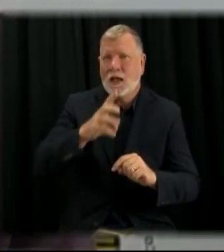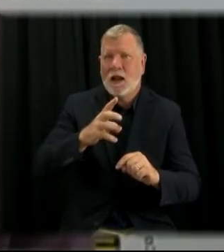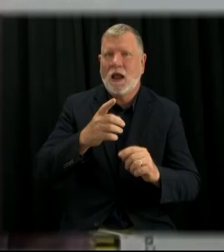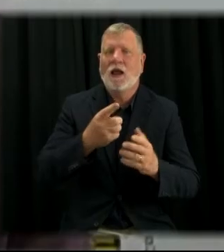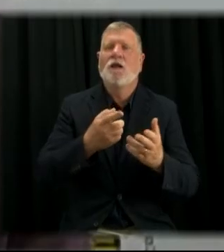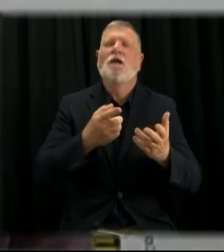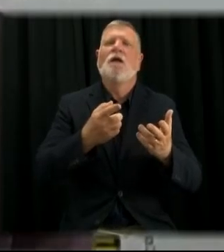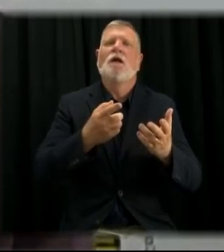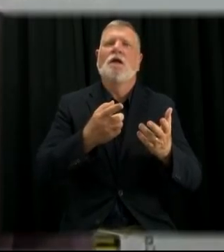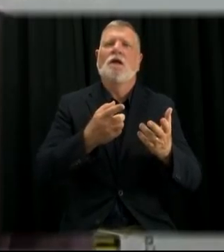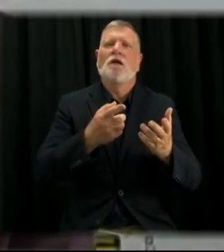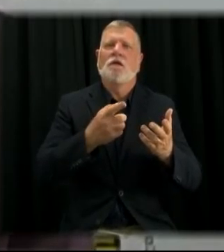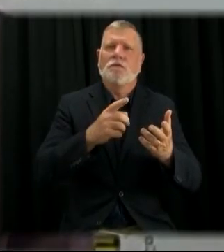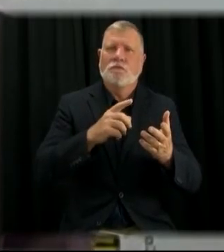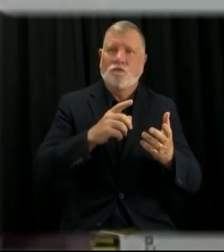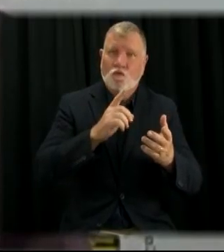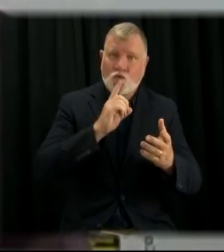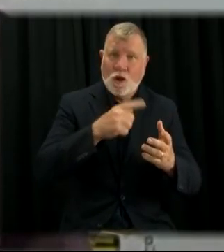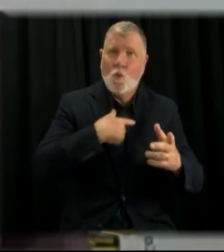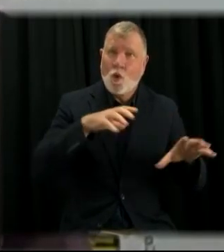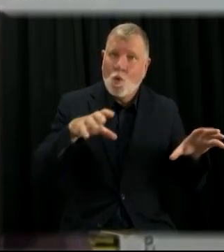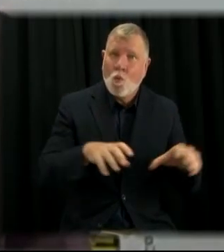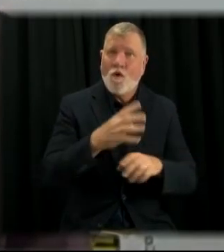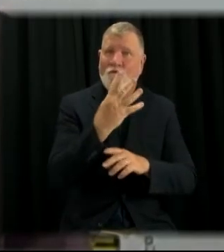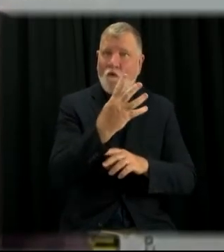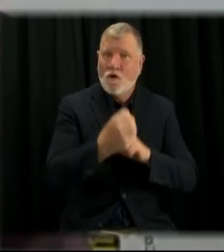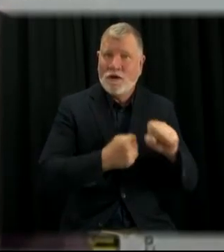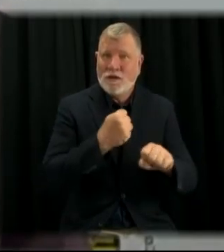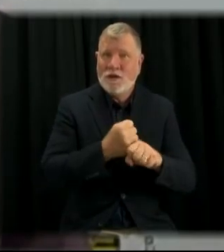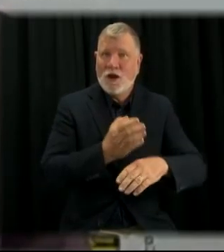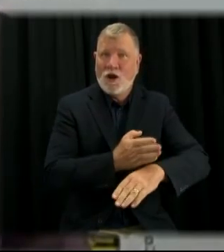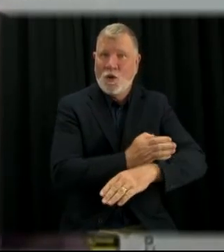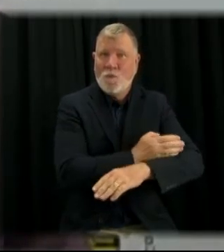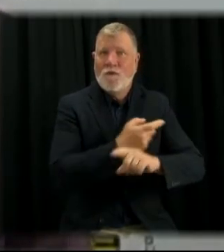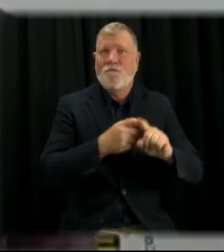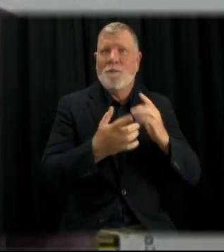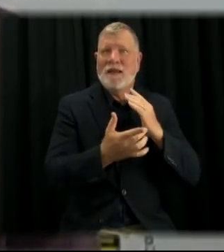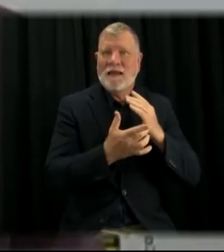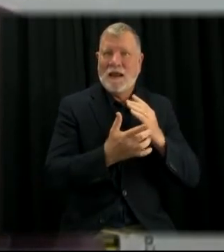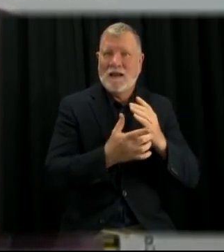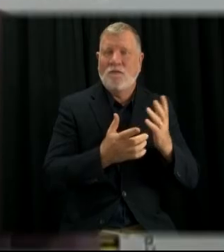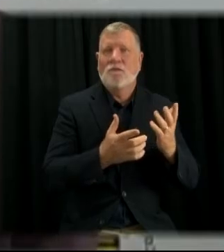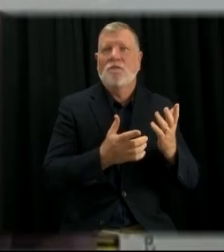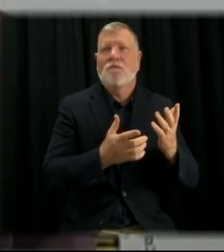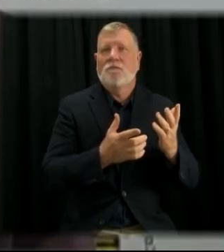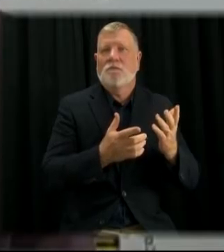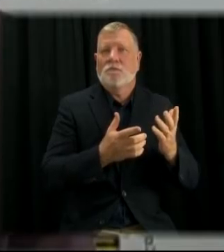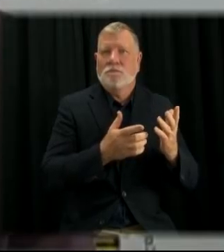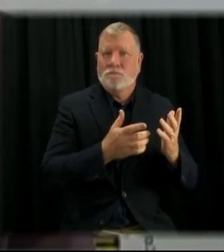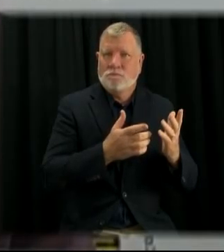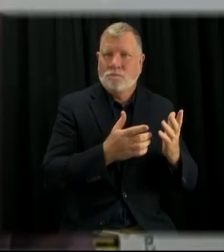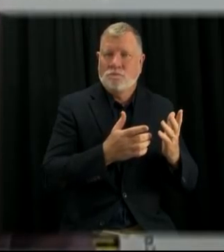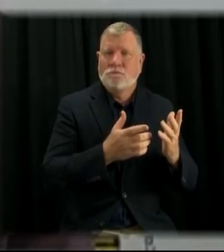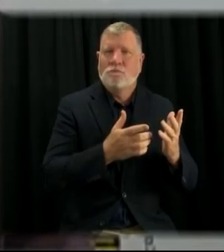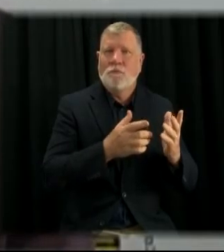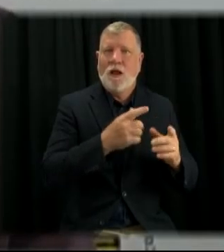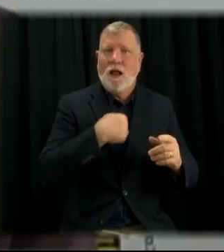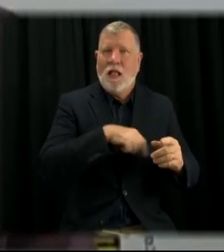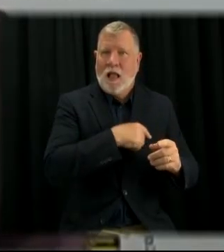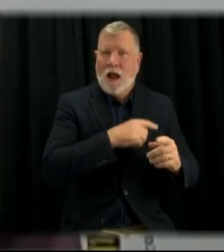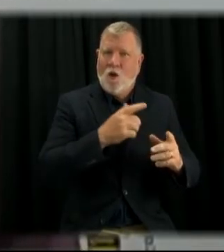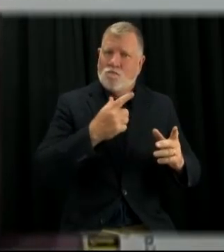rechazar, obviar el hecho que estuvimos 4 años en mejoras en el punto de